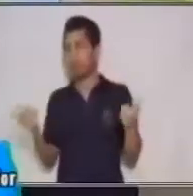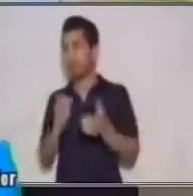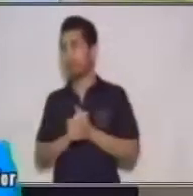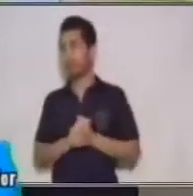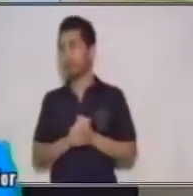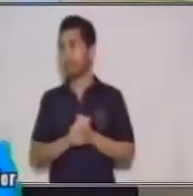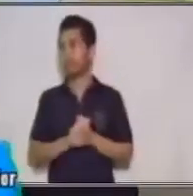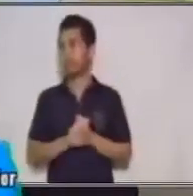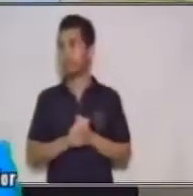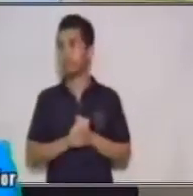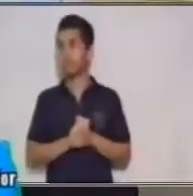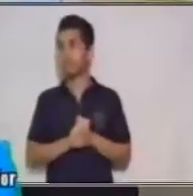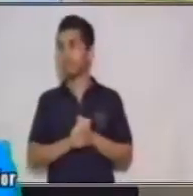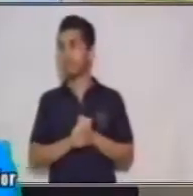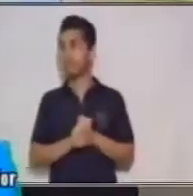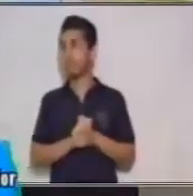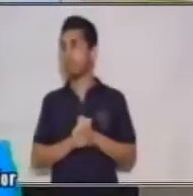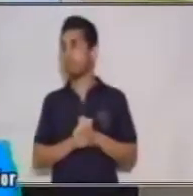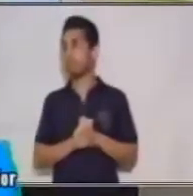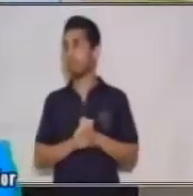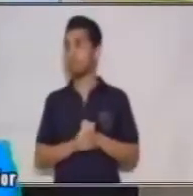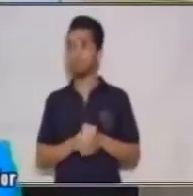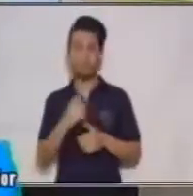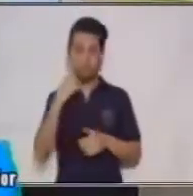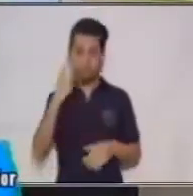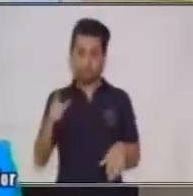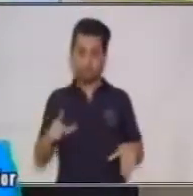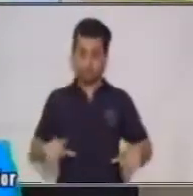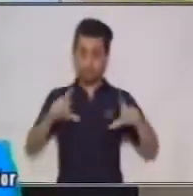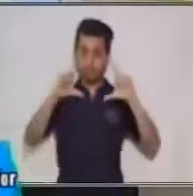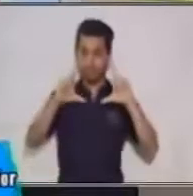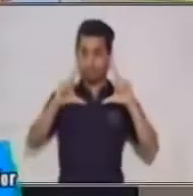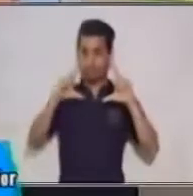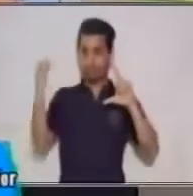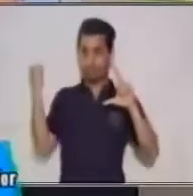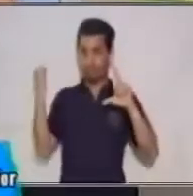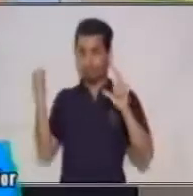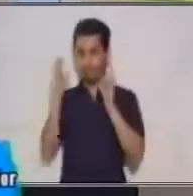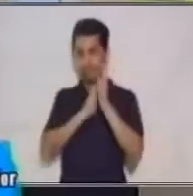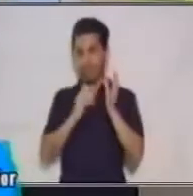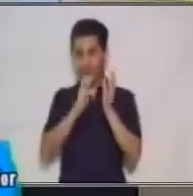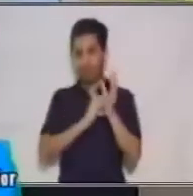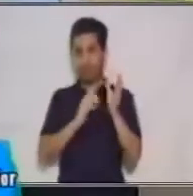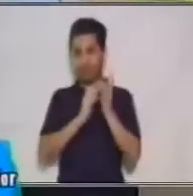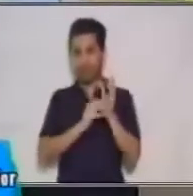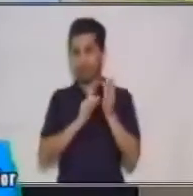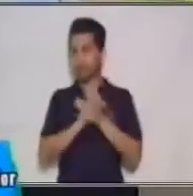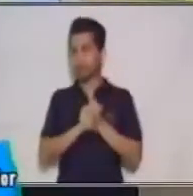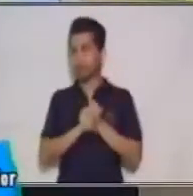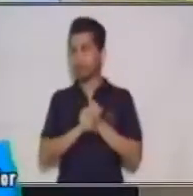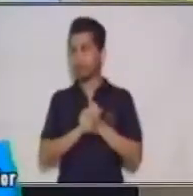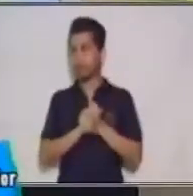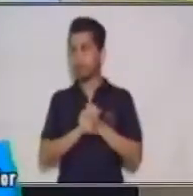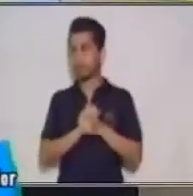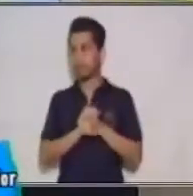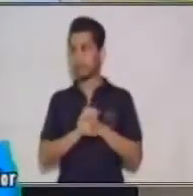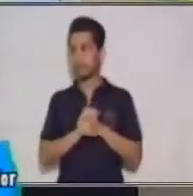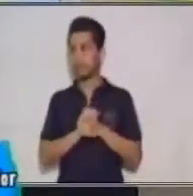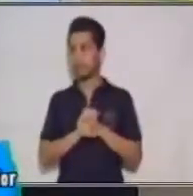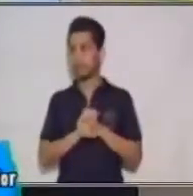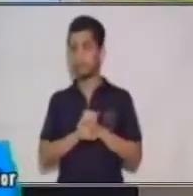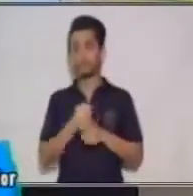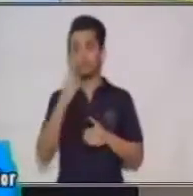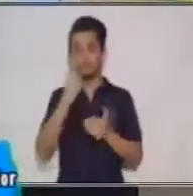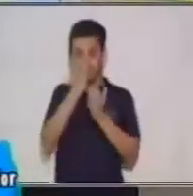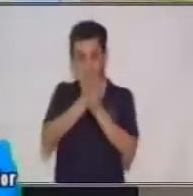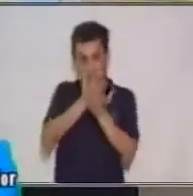Entonces, veamos, si yo tengo esta silueta grande de una naranja, yo la voy a dividir en partes